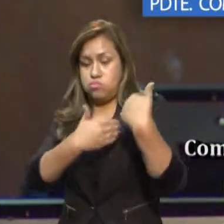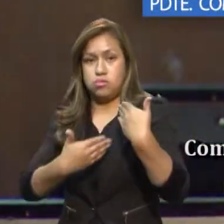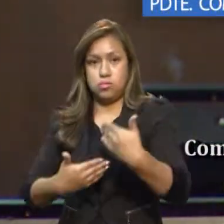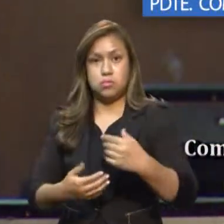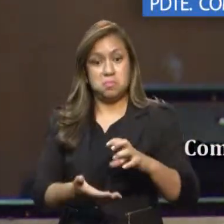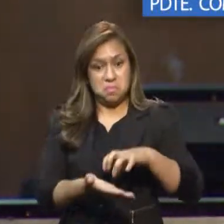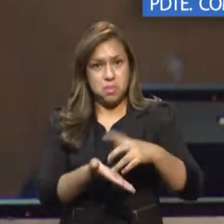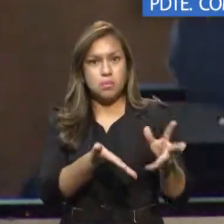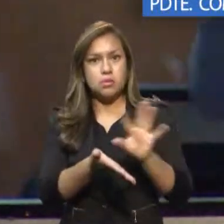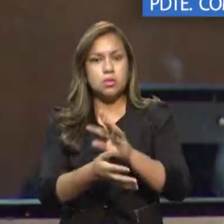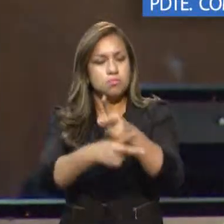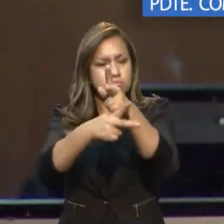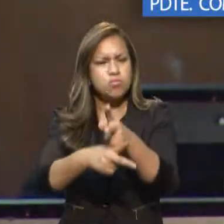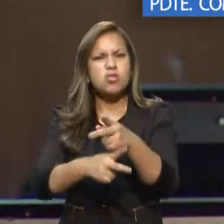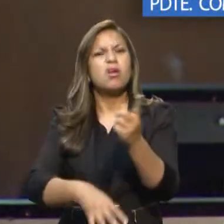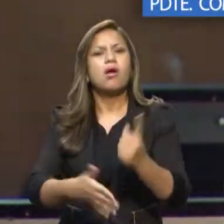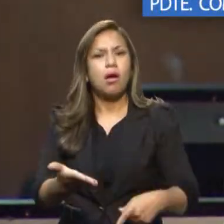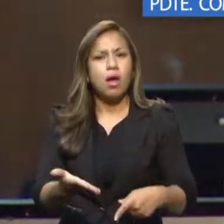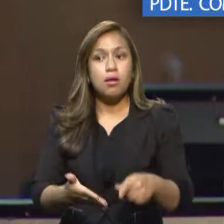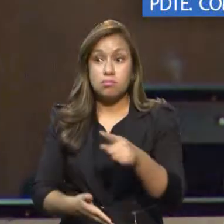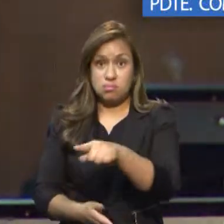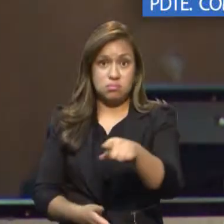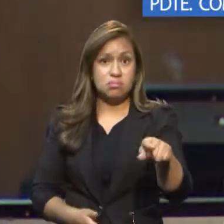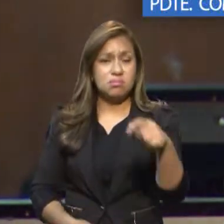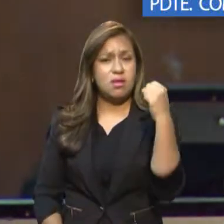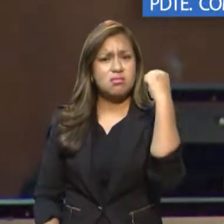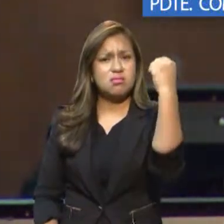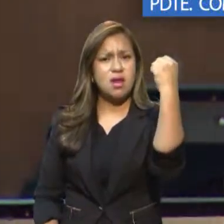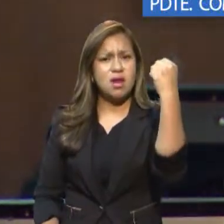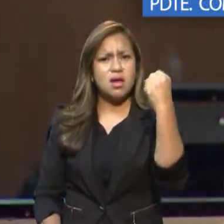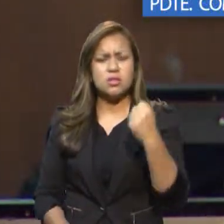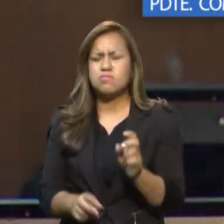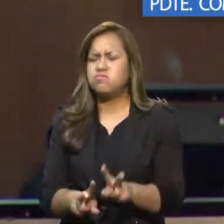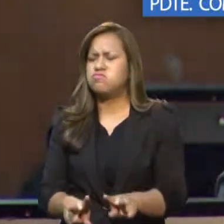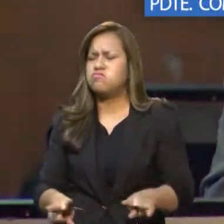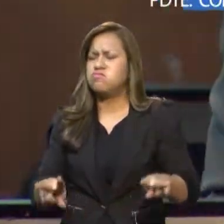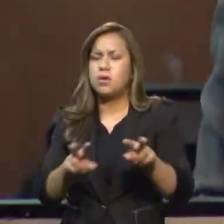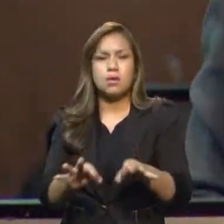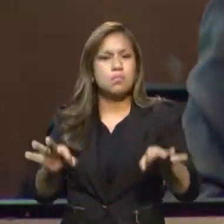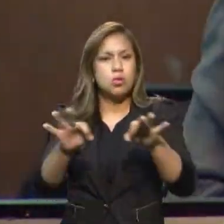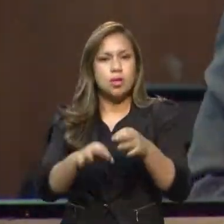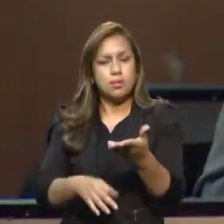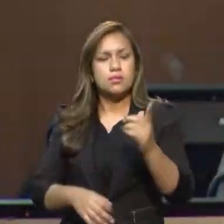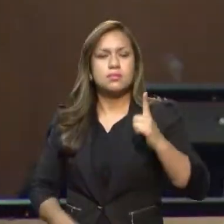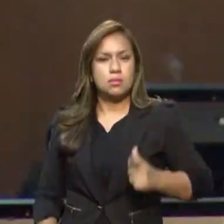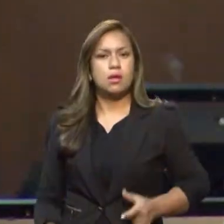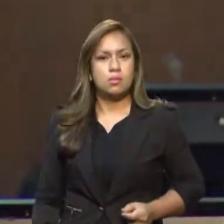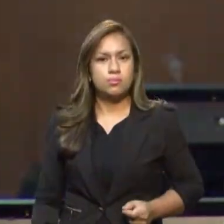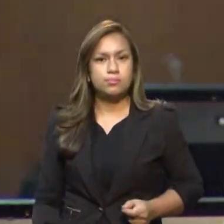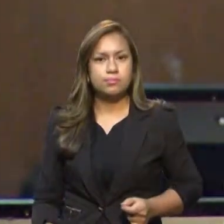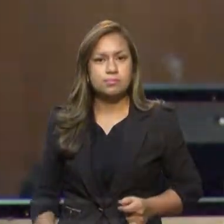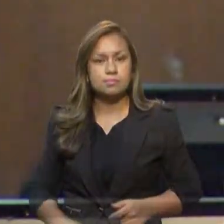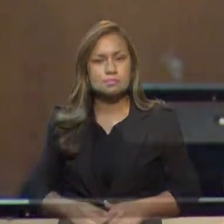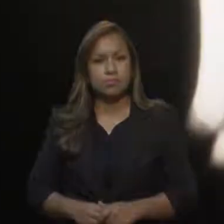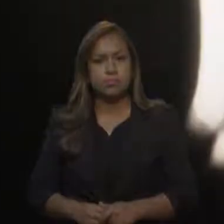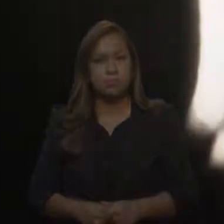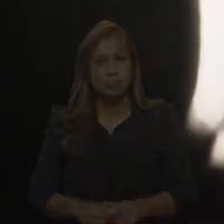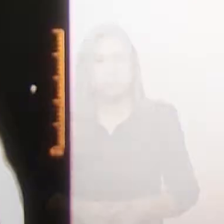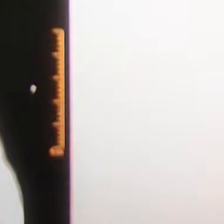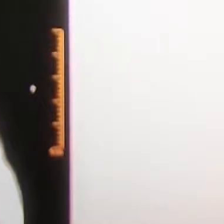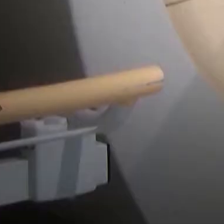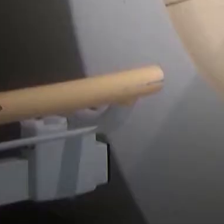Salud, como Asamblea Nacional, es uno de los derechos más preciados del ser humano, que es la salud.